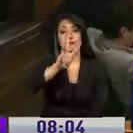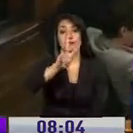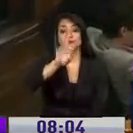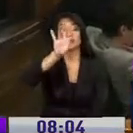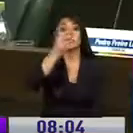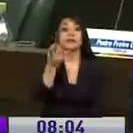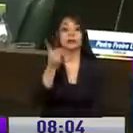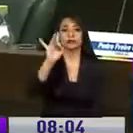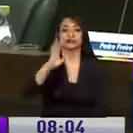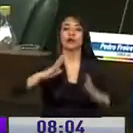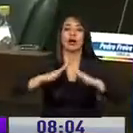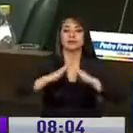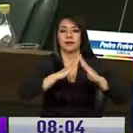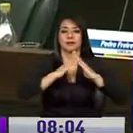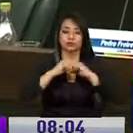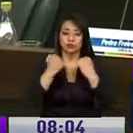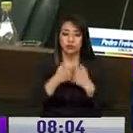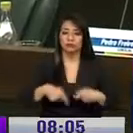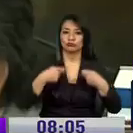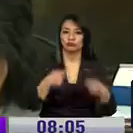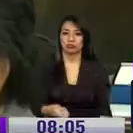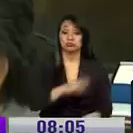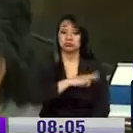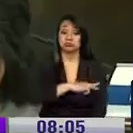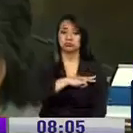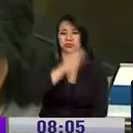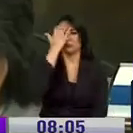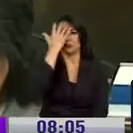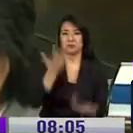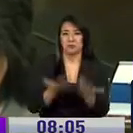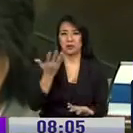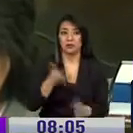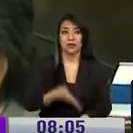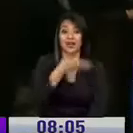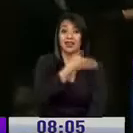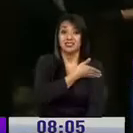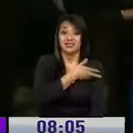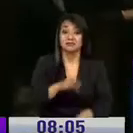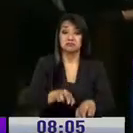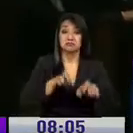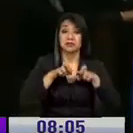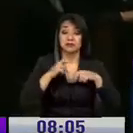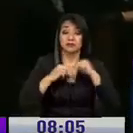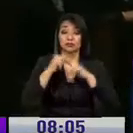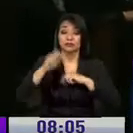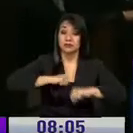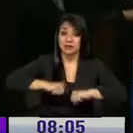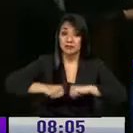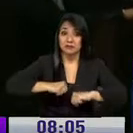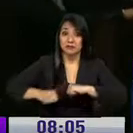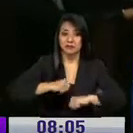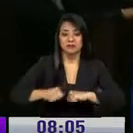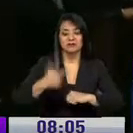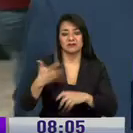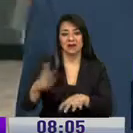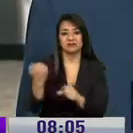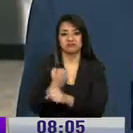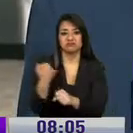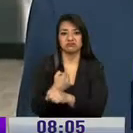interés social. La principal preocupación del Cabildo fue que al parecer, antes de tramitar los permisos de construcción, se realizaron